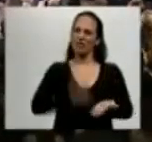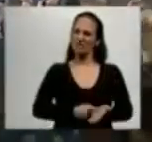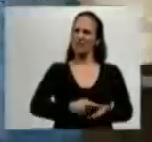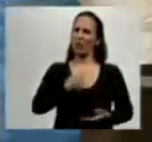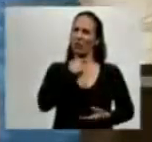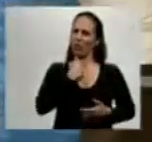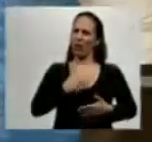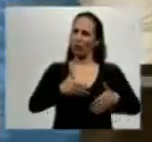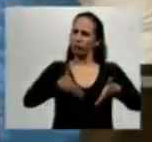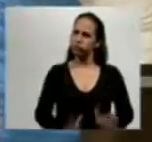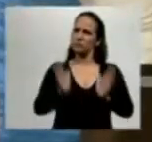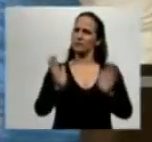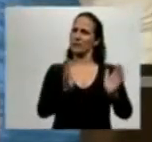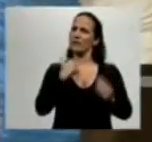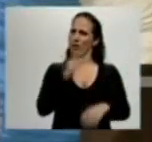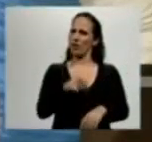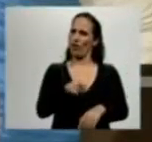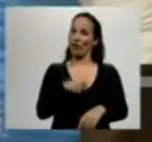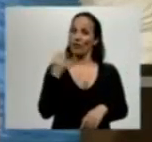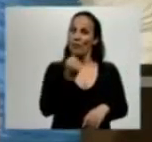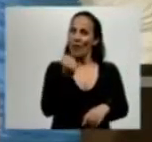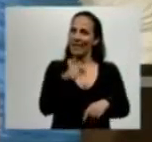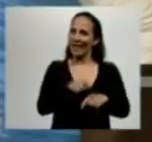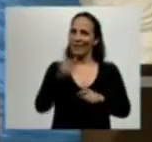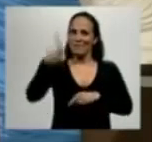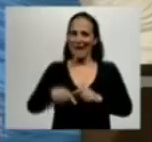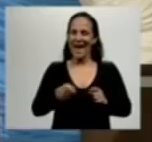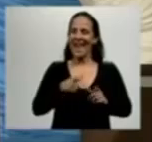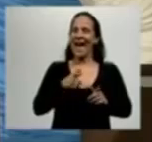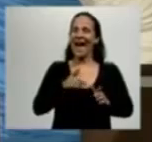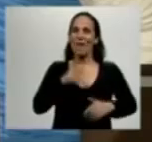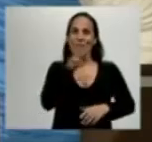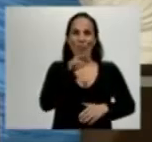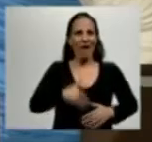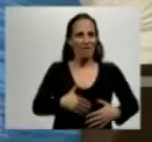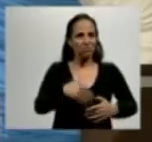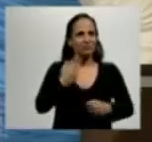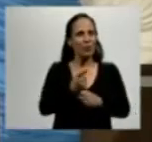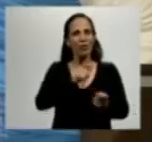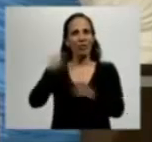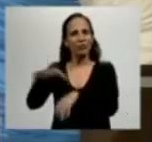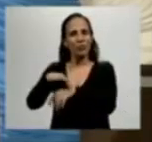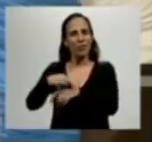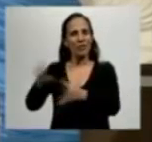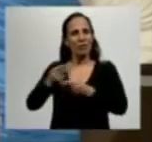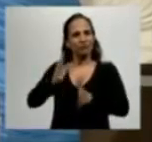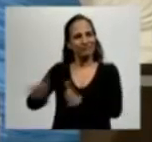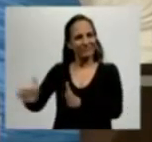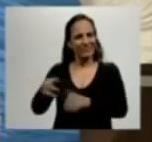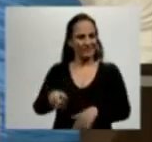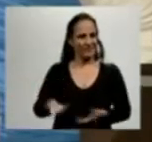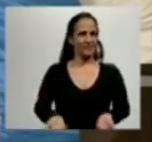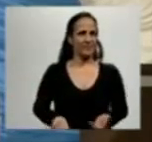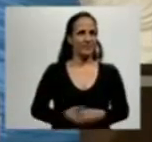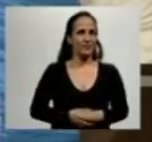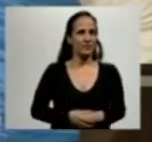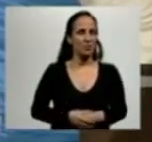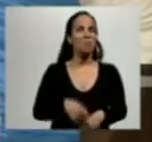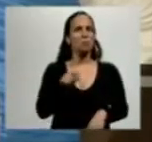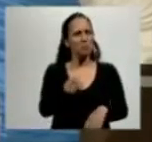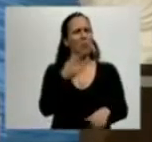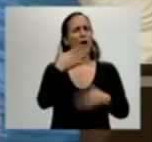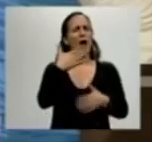ser también la llave para tener acceso a las técnicas de reproducción asistida, de fertilización asistida. Esto lo